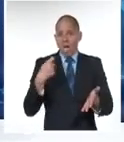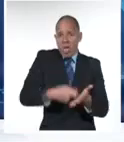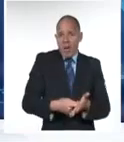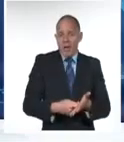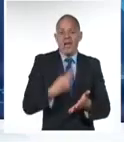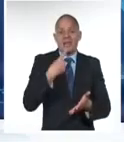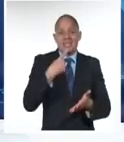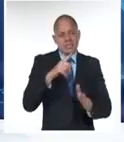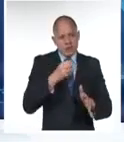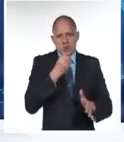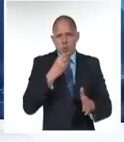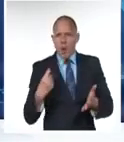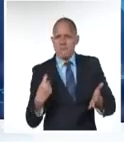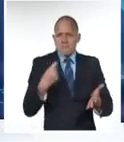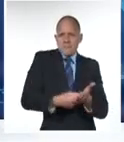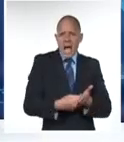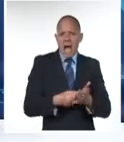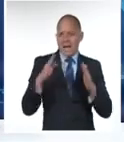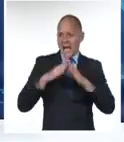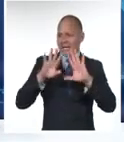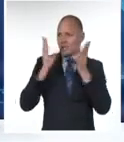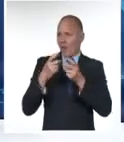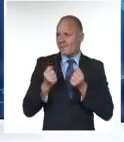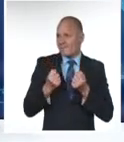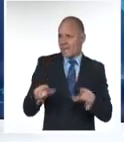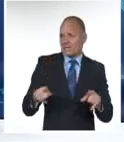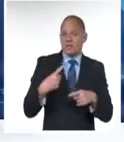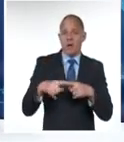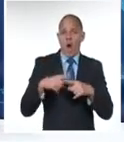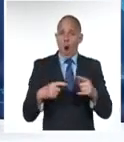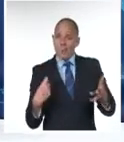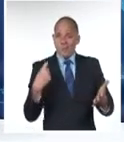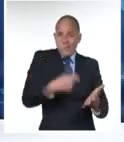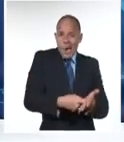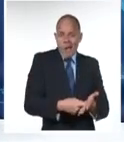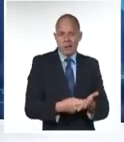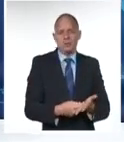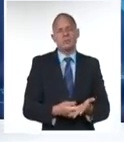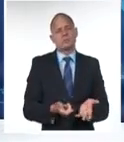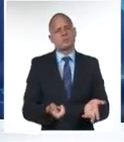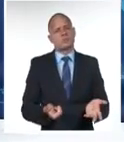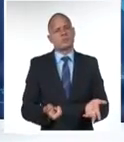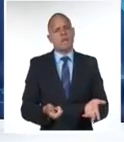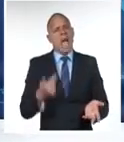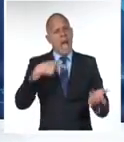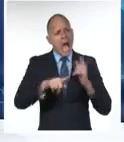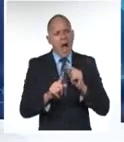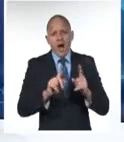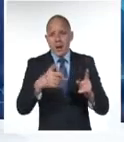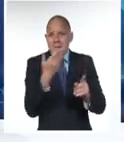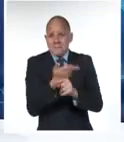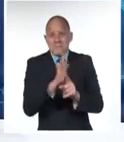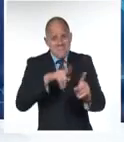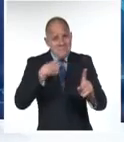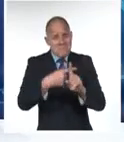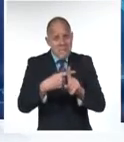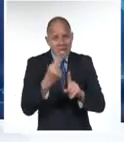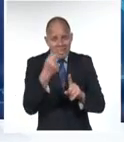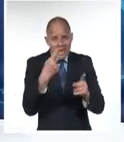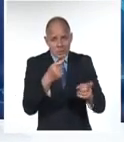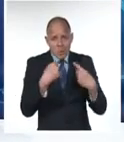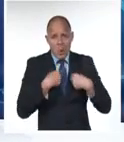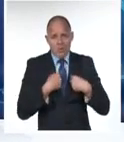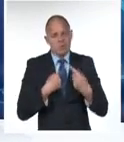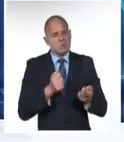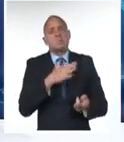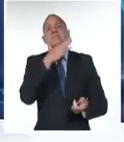de que podían viajar sin el requerimiento de visa. Es absolutamente injusto aplicar sobre el aspirante cubano a emigrar